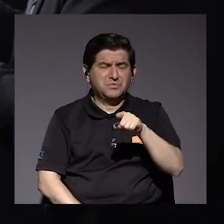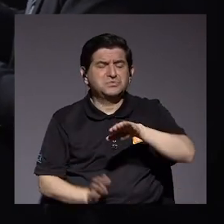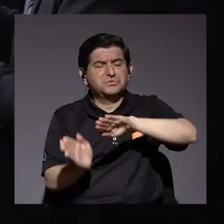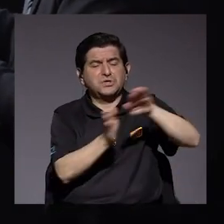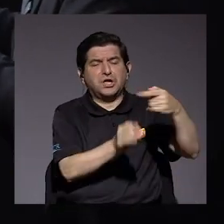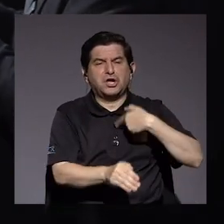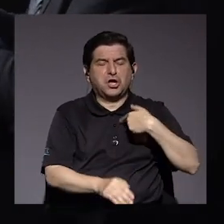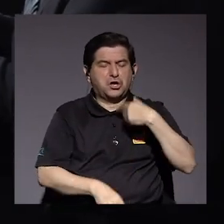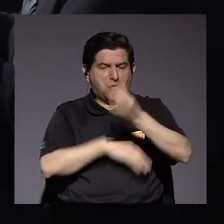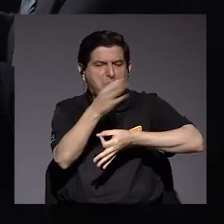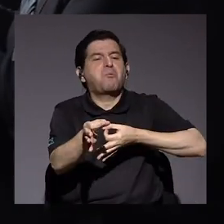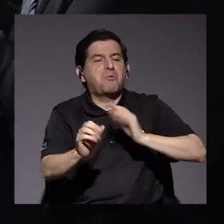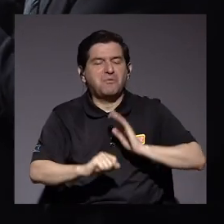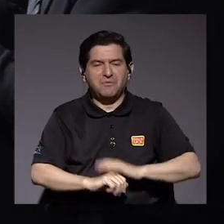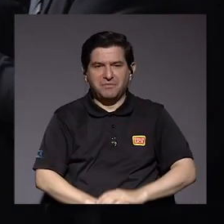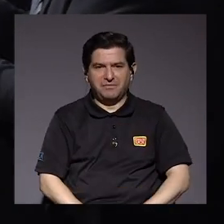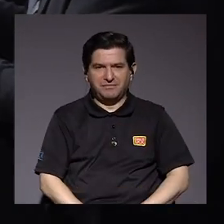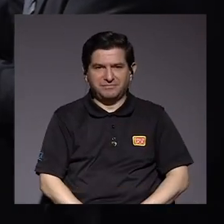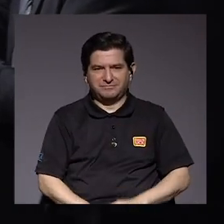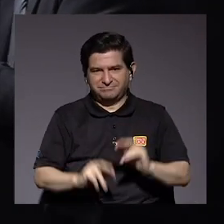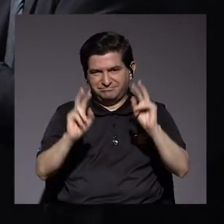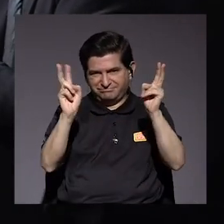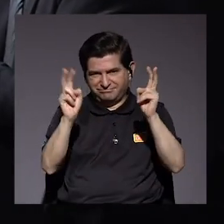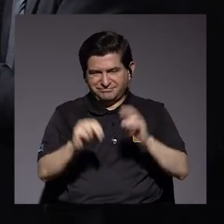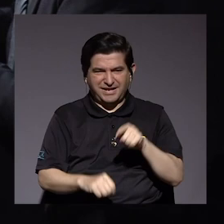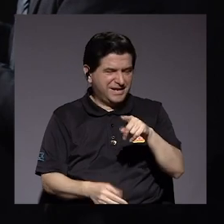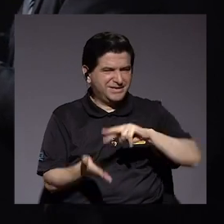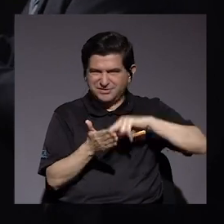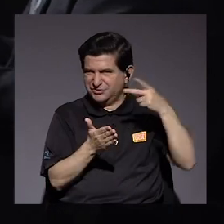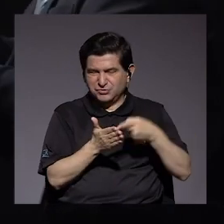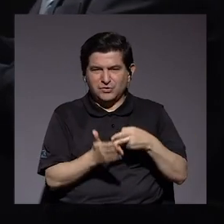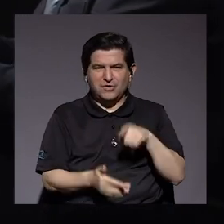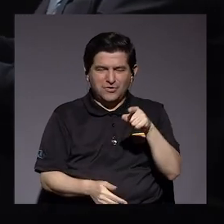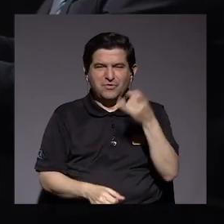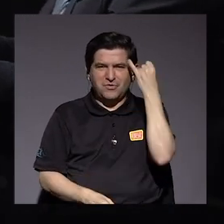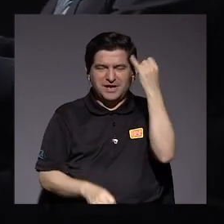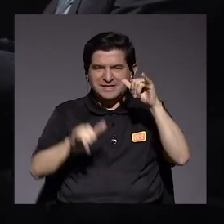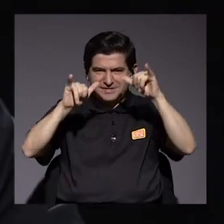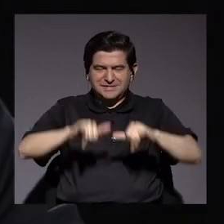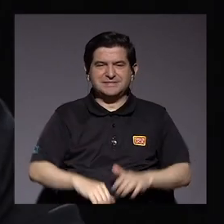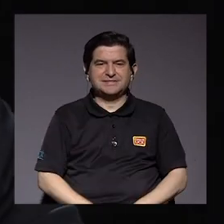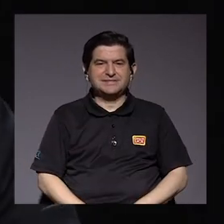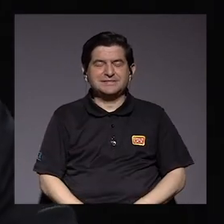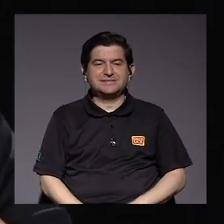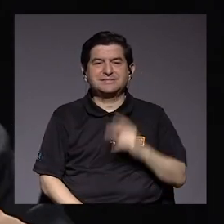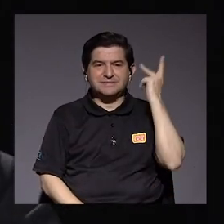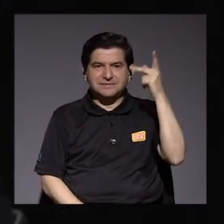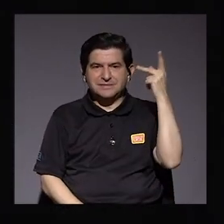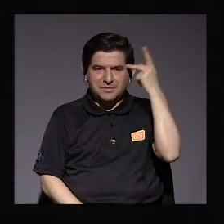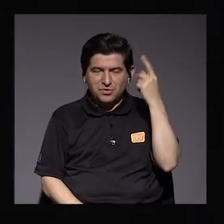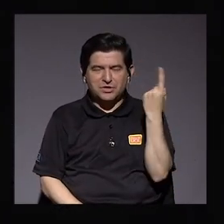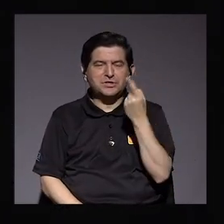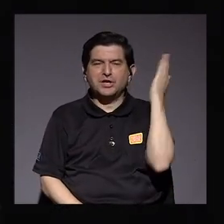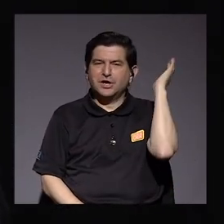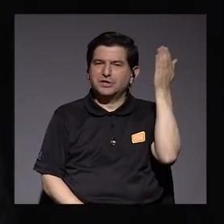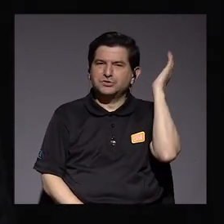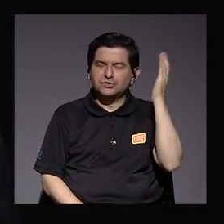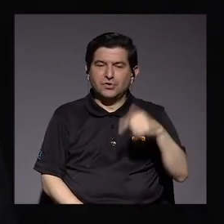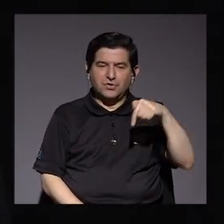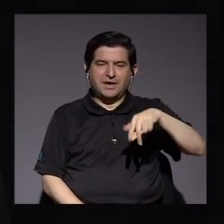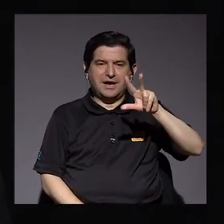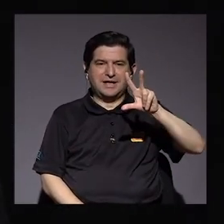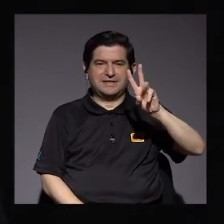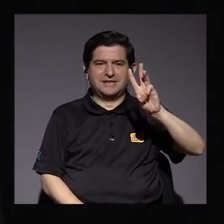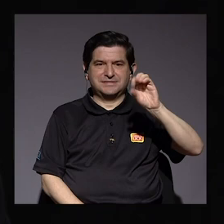quítate tú para ponerme yo etcétera verdad no es eso me quiero quedar con esto una política de puros